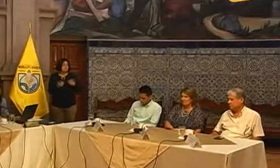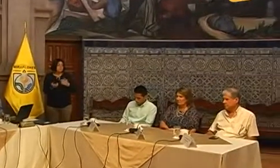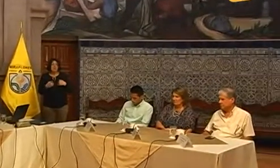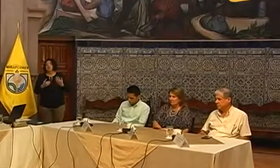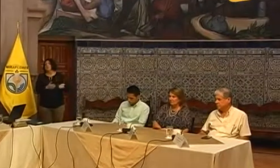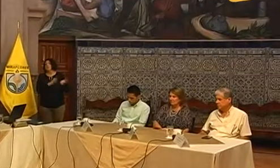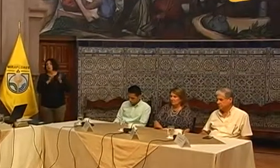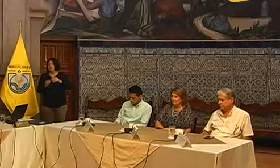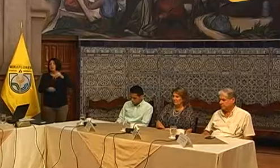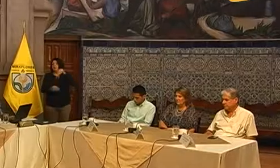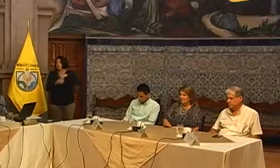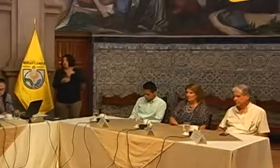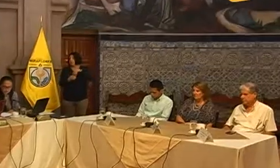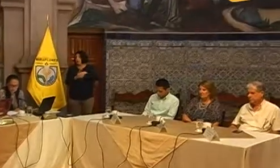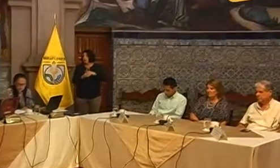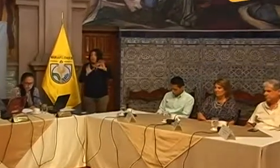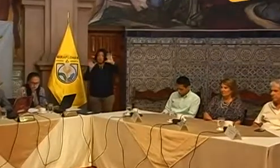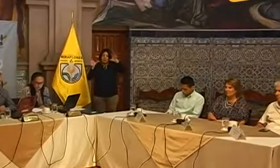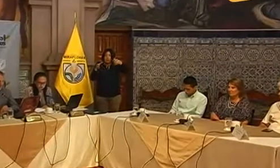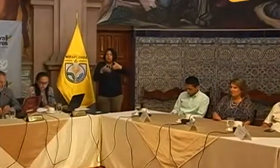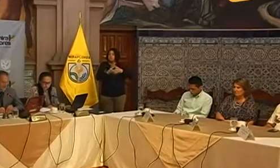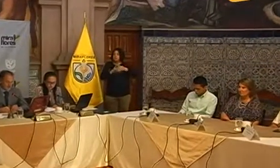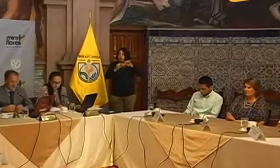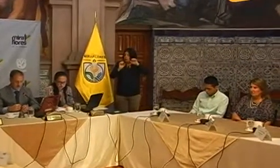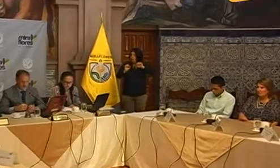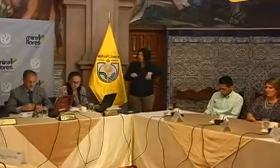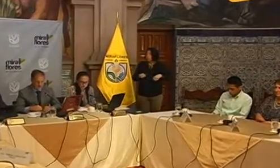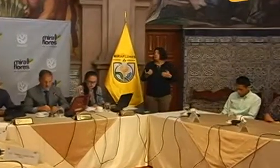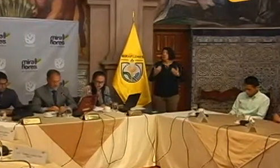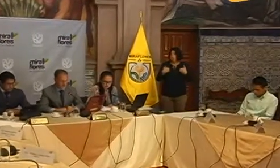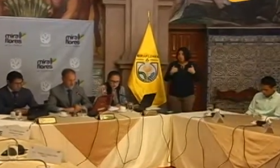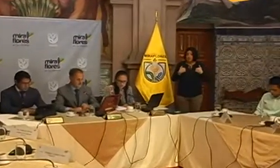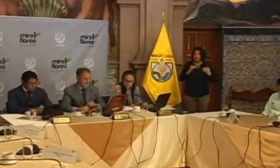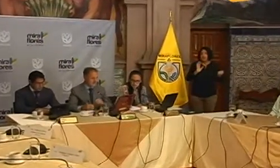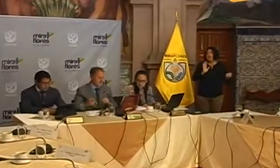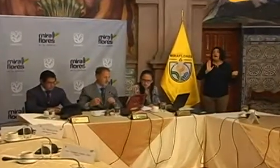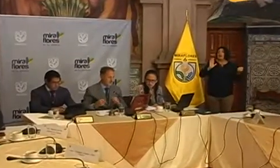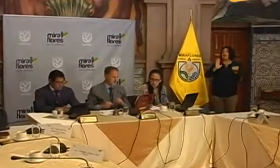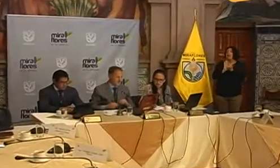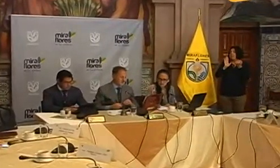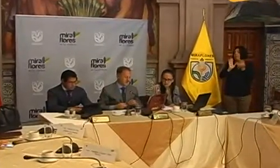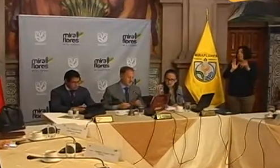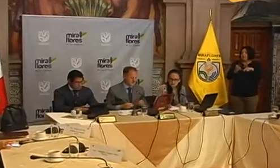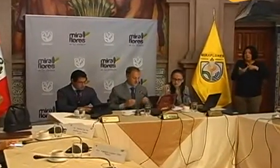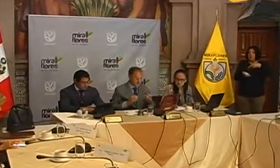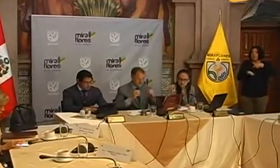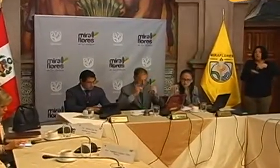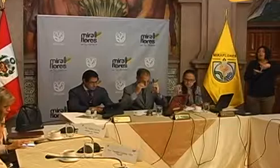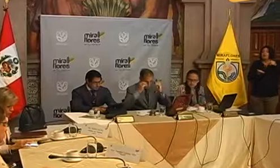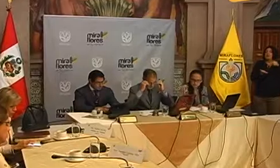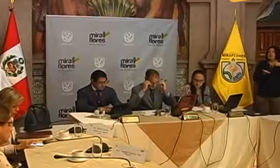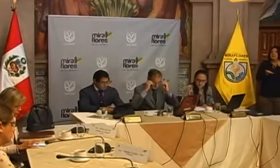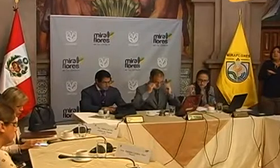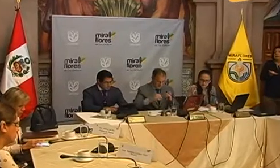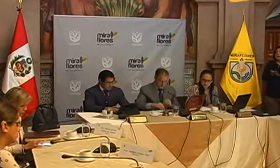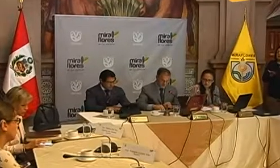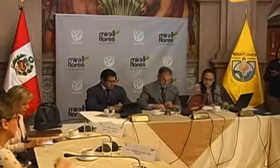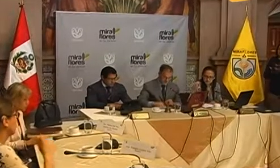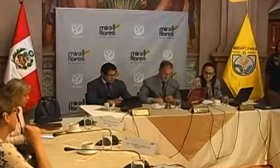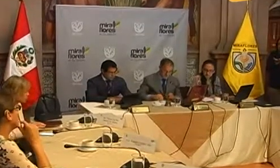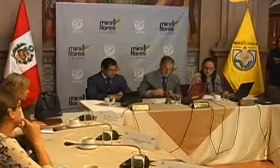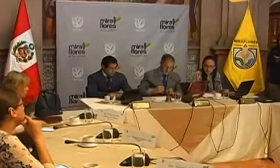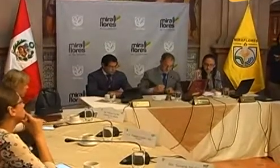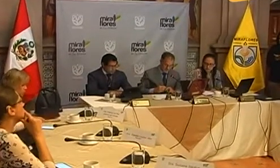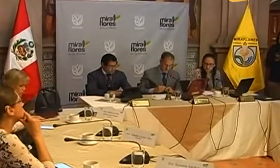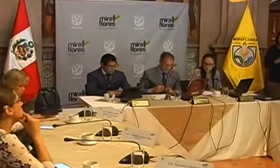vamos a proceder a votar a aquellos miembros del Consejo que estén a favor de aprobar esta ordenanza en los términos propuestos.